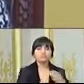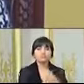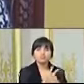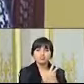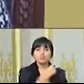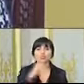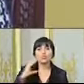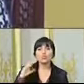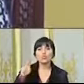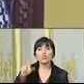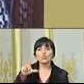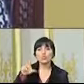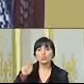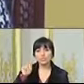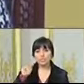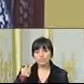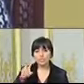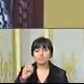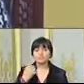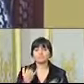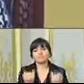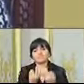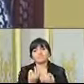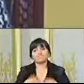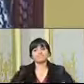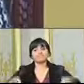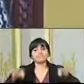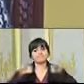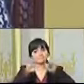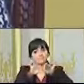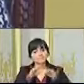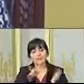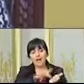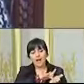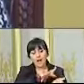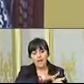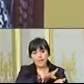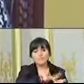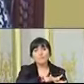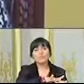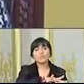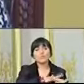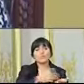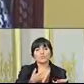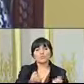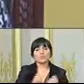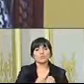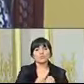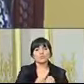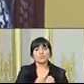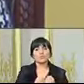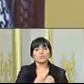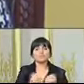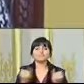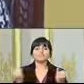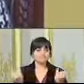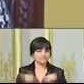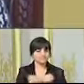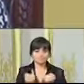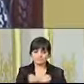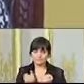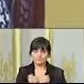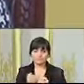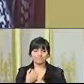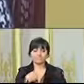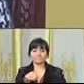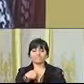sean beneficiarios de estos apoyos en recurso líquido, también les ofrecemos que